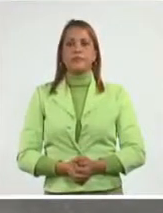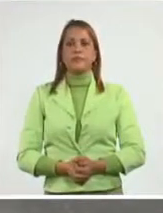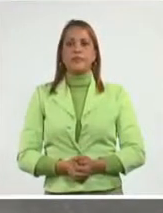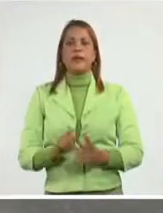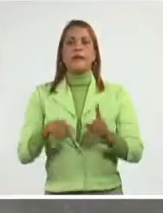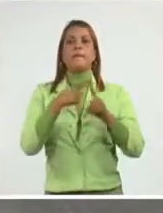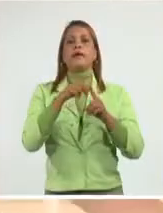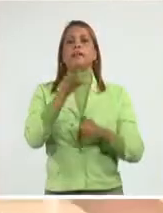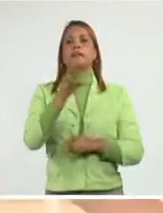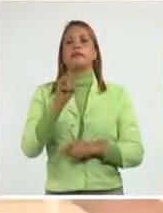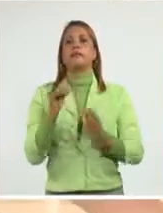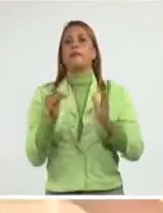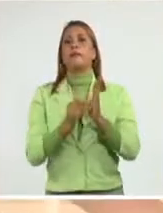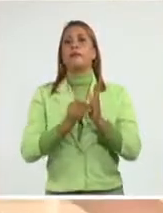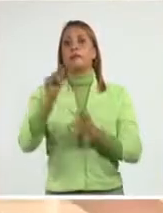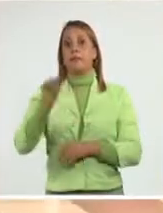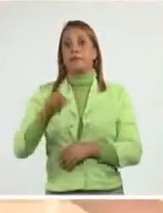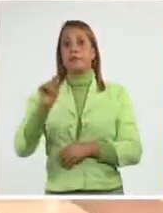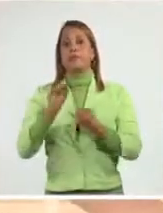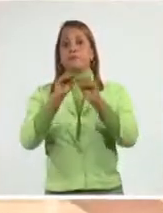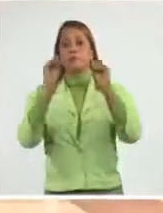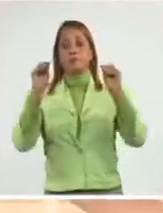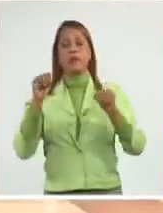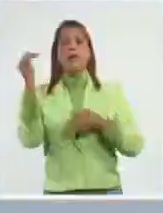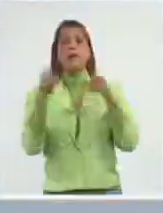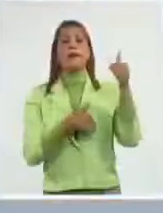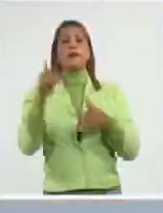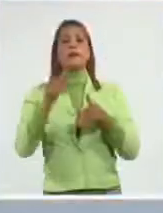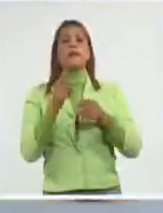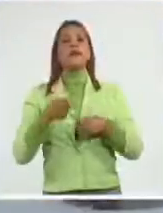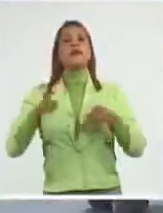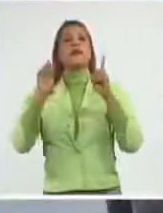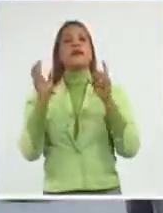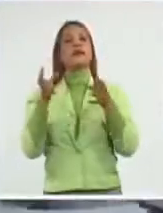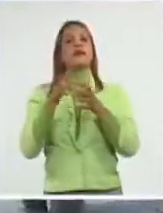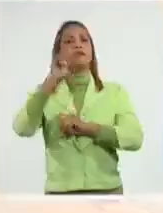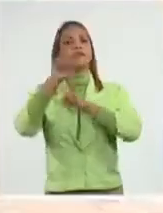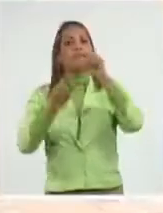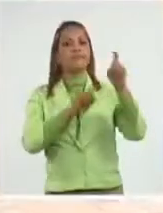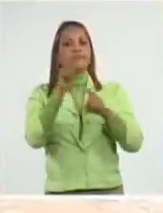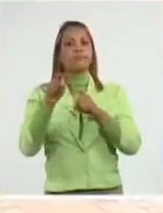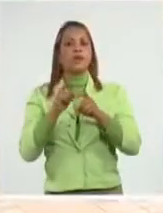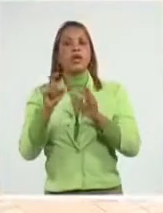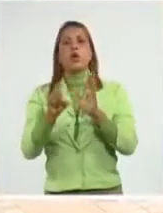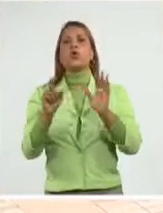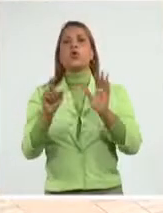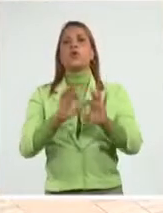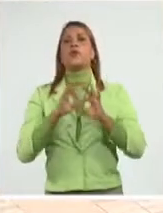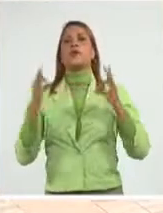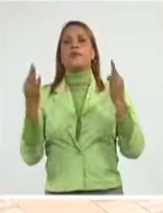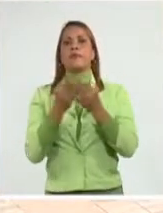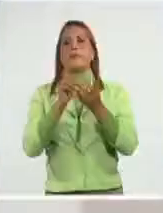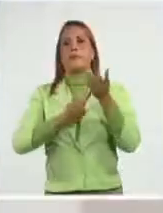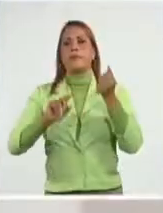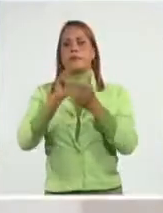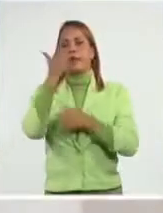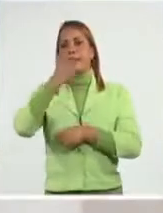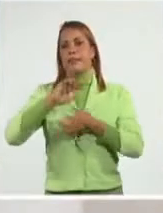Más de 300.000 electores están convocados a asistir a las reuniones de consulta popular del Código de las Familias en la provincia de